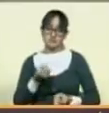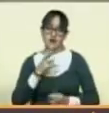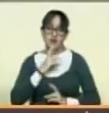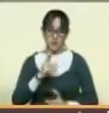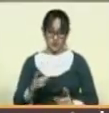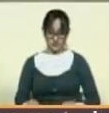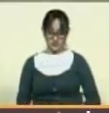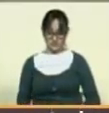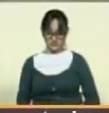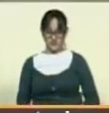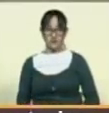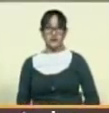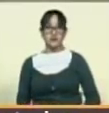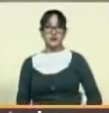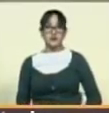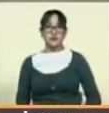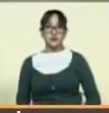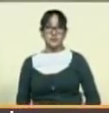respuesta.